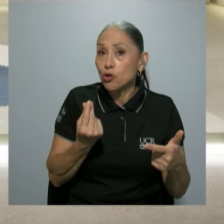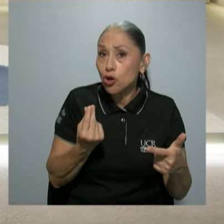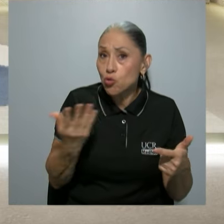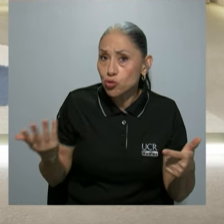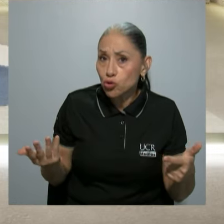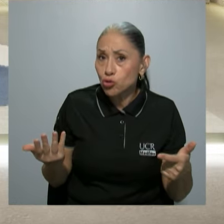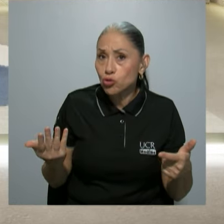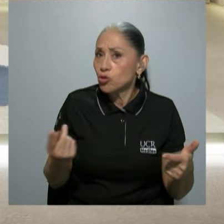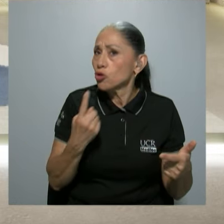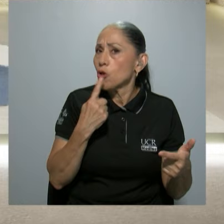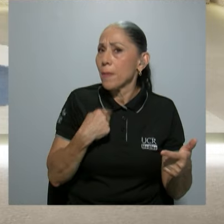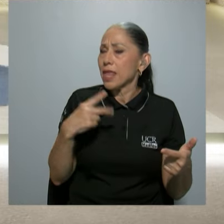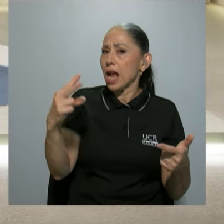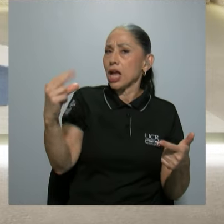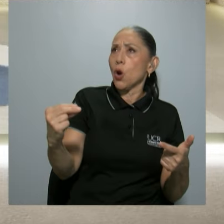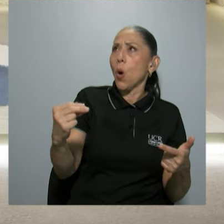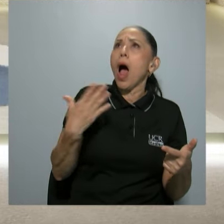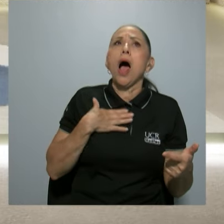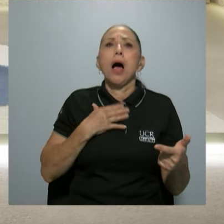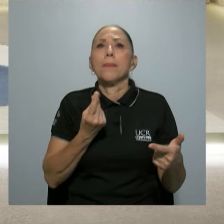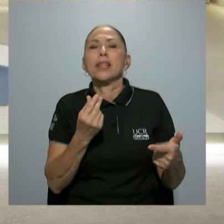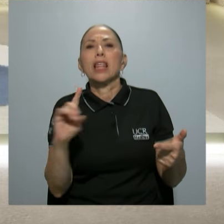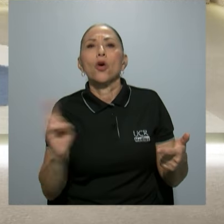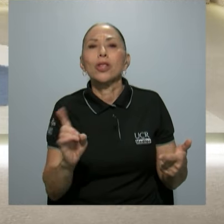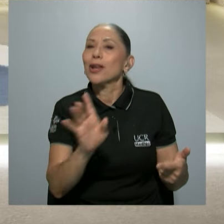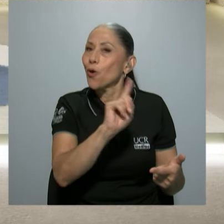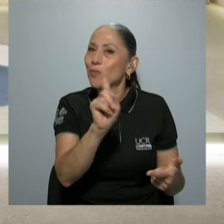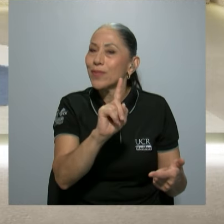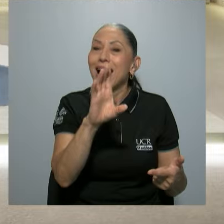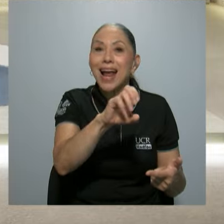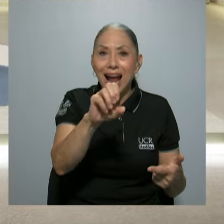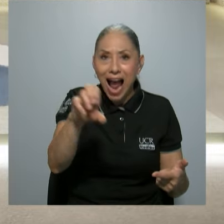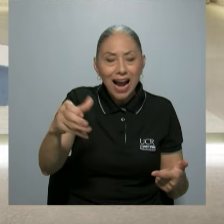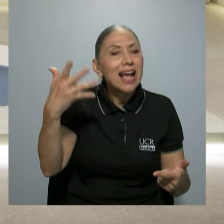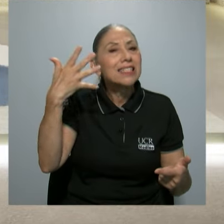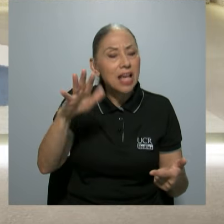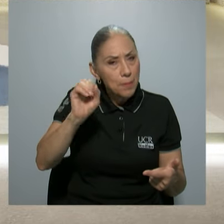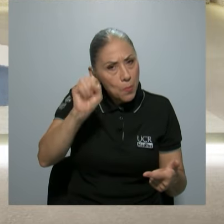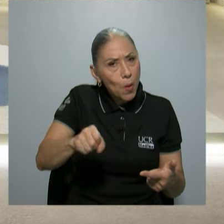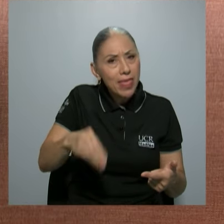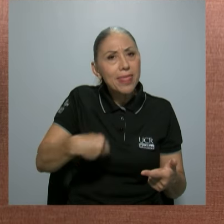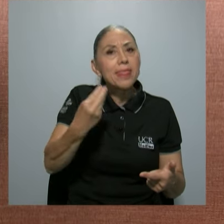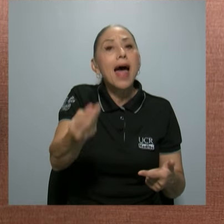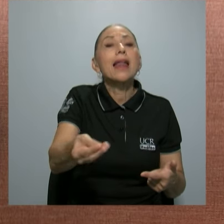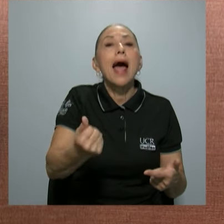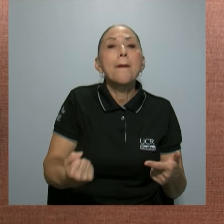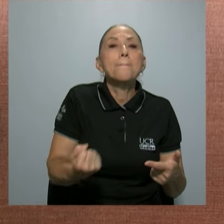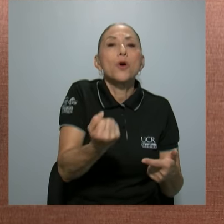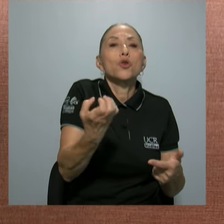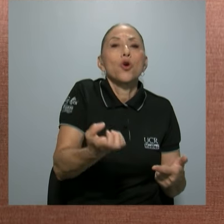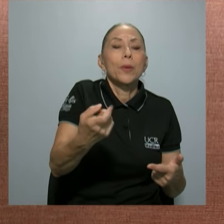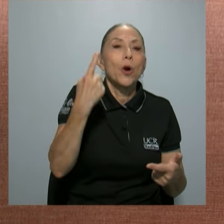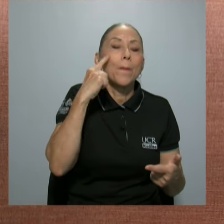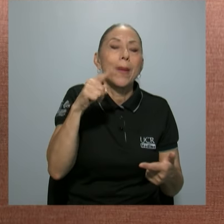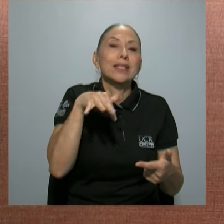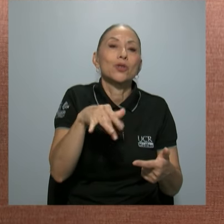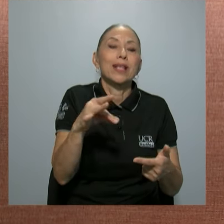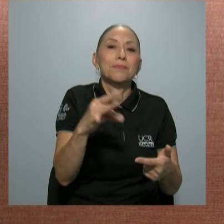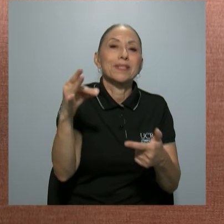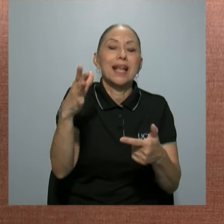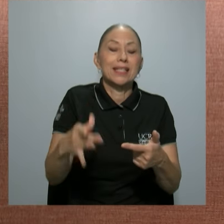no, pero ¿de dónde va a sacar? No, la caja tiene auditada la posibilidad de dar muchas becas para especialistas. Tenemos otra línea de acción que